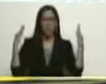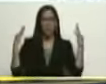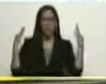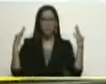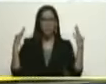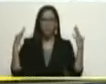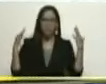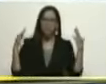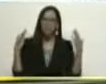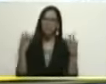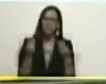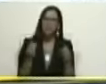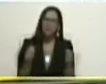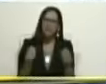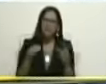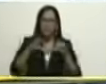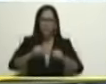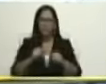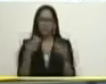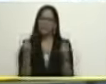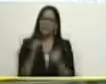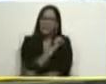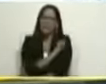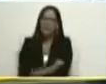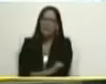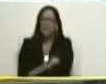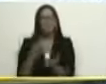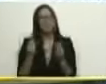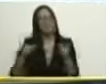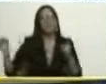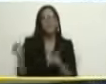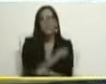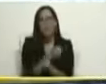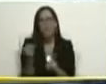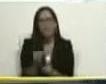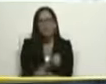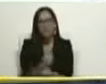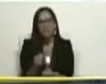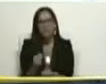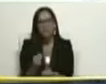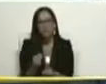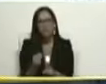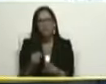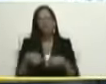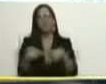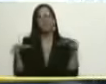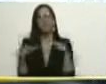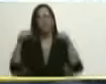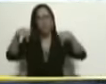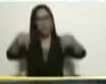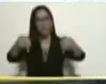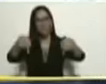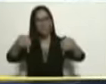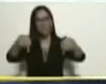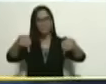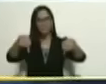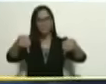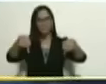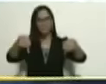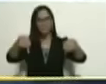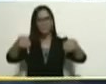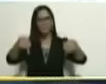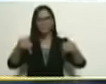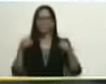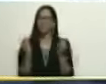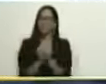Y de tanta invasión, de tantas heridas, de tanta violencia, la situación de hoy, con